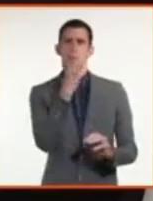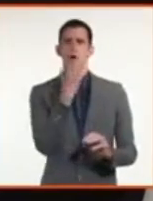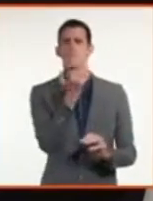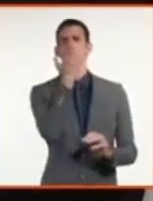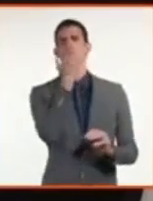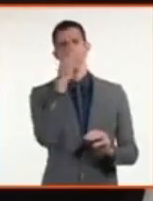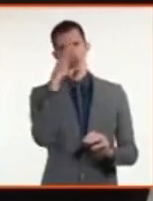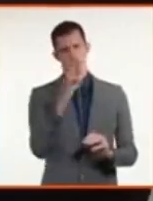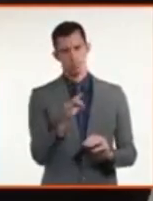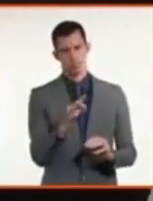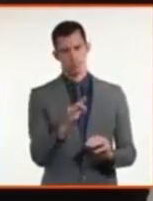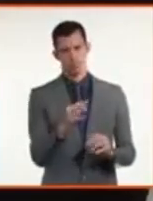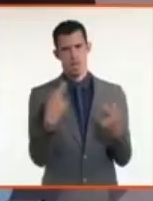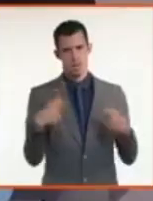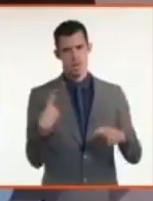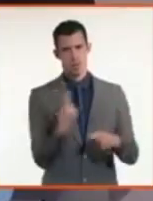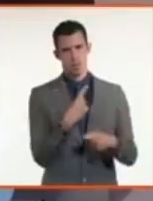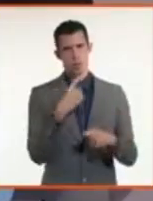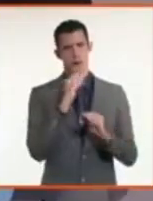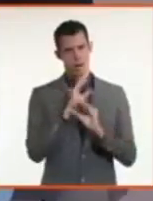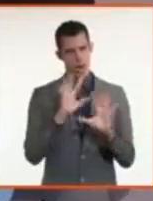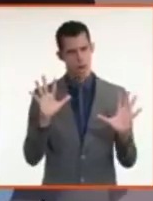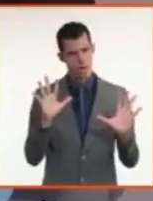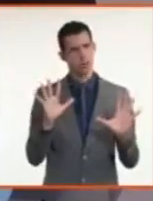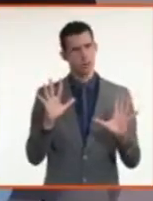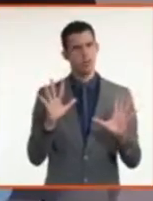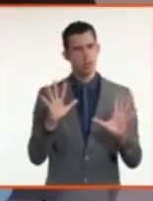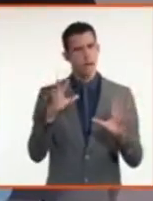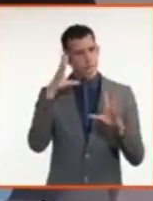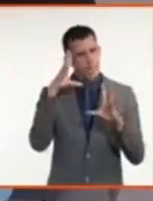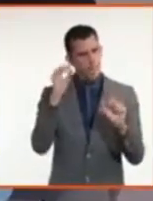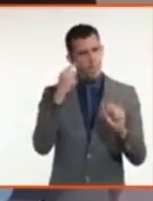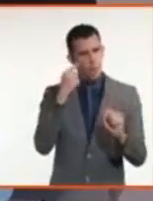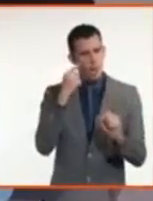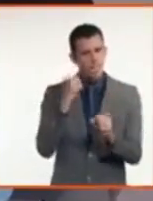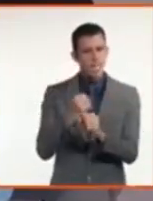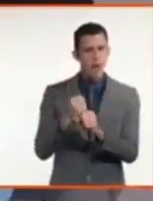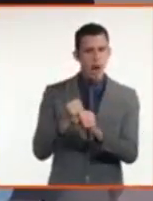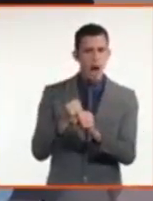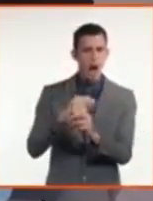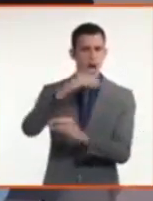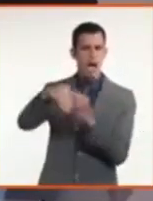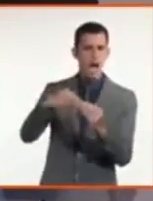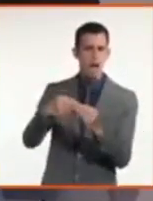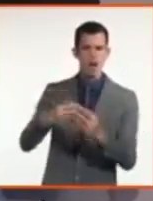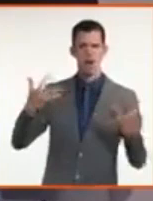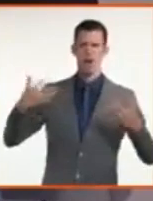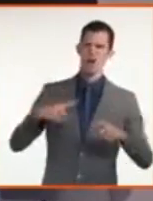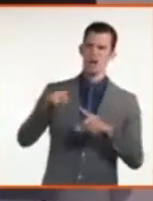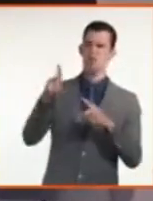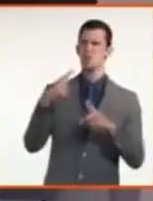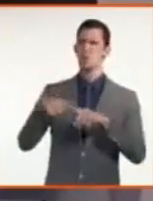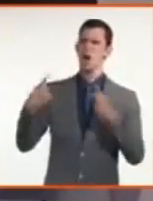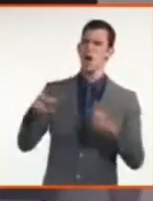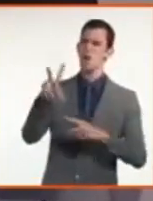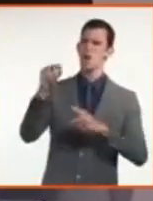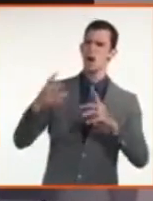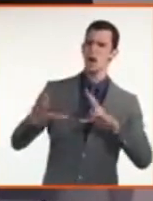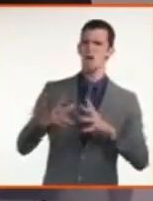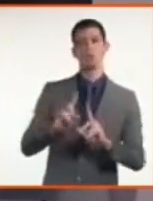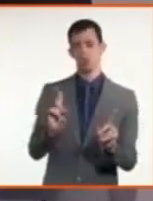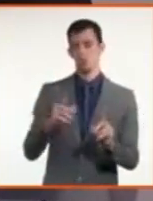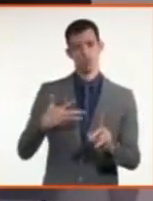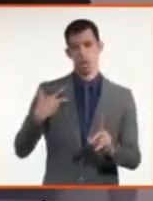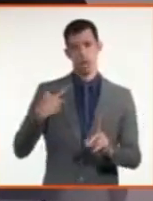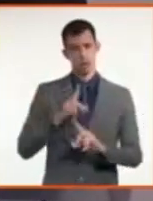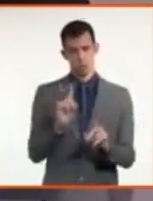poner los pies en la tierra entender el sentido de la urgencia entender que está hemos iniciado un proceso que arranca